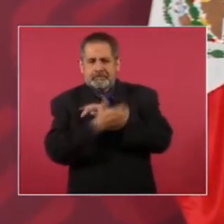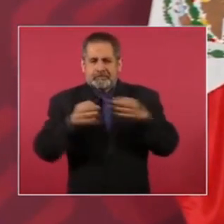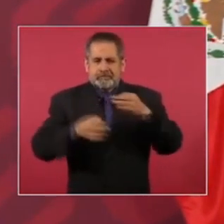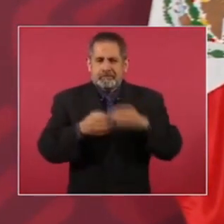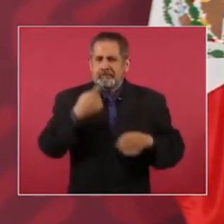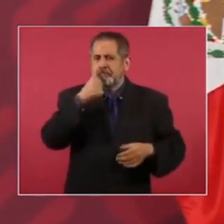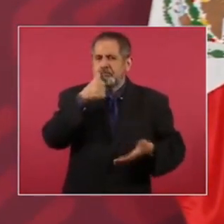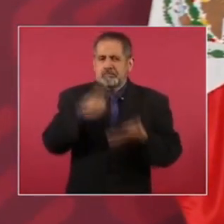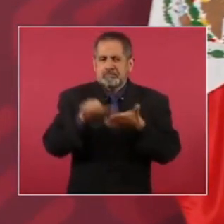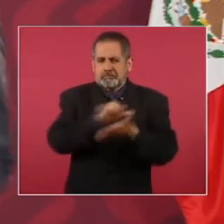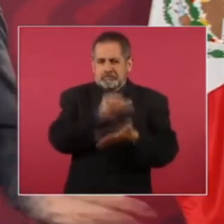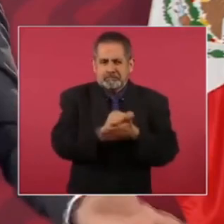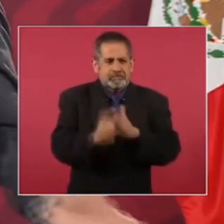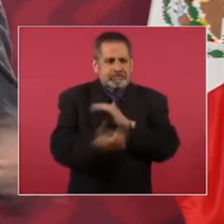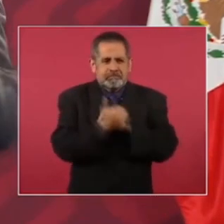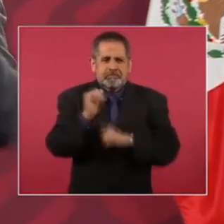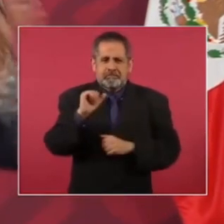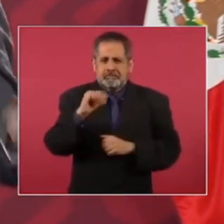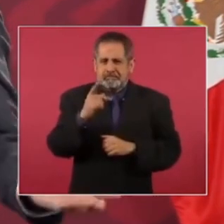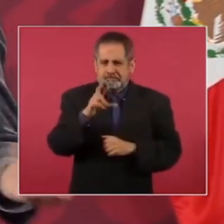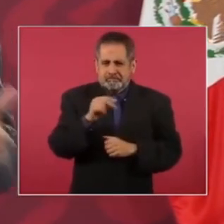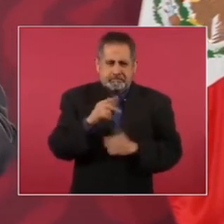porque es todo un plan.